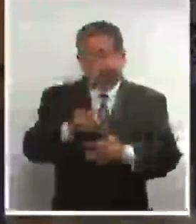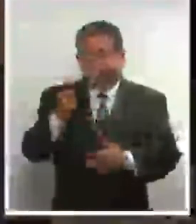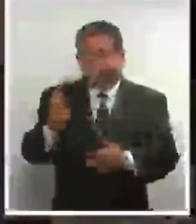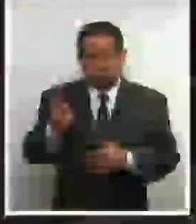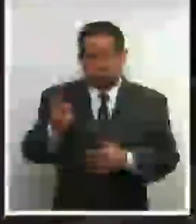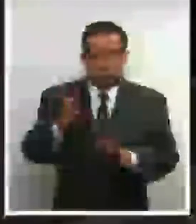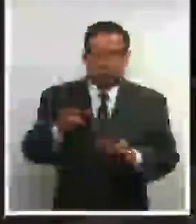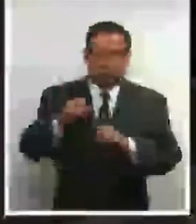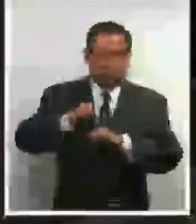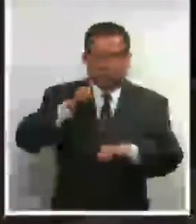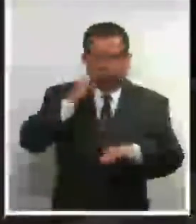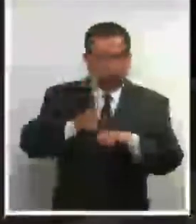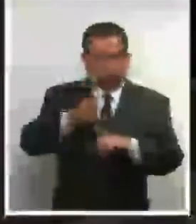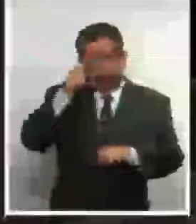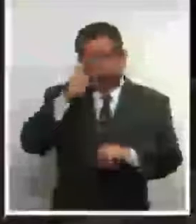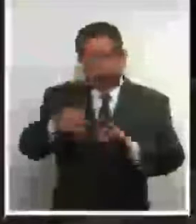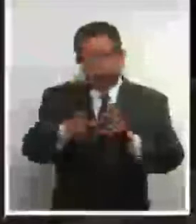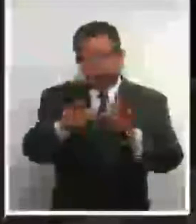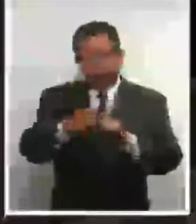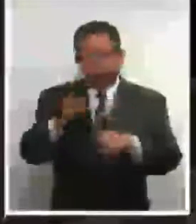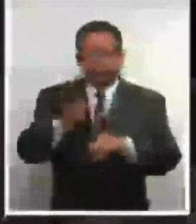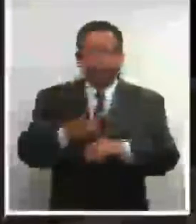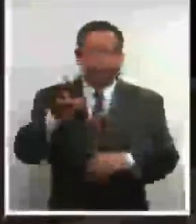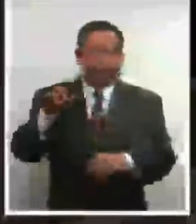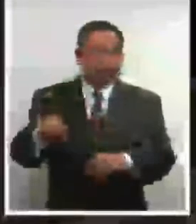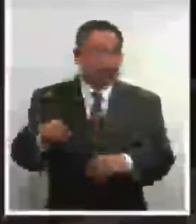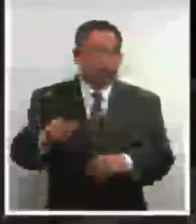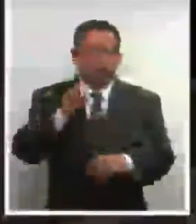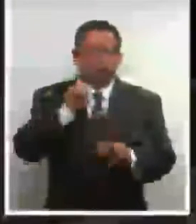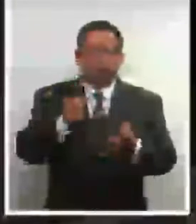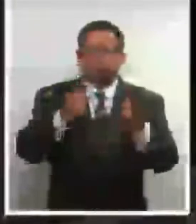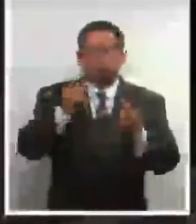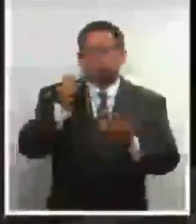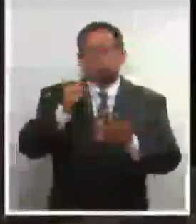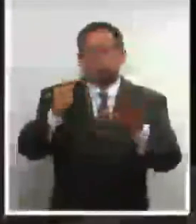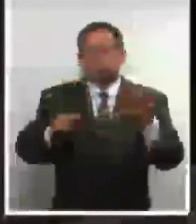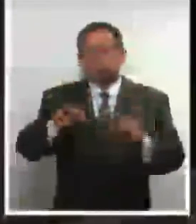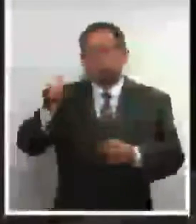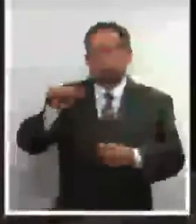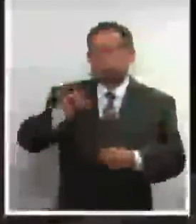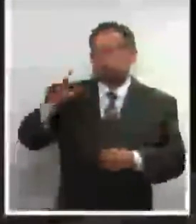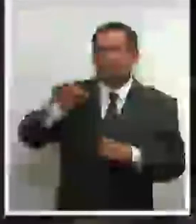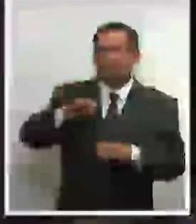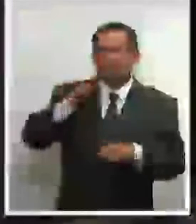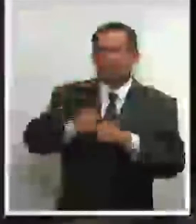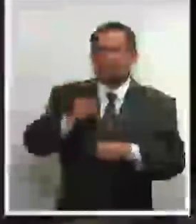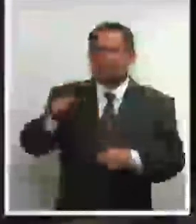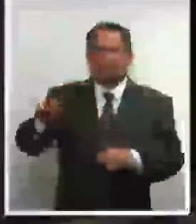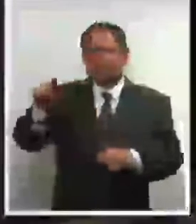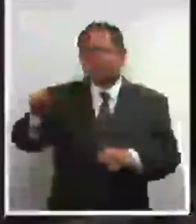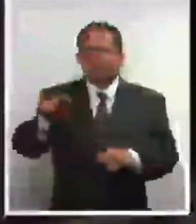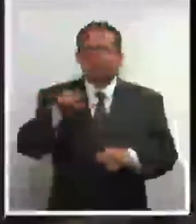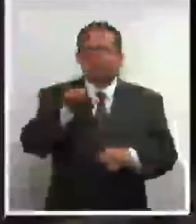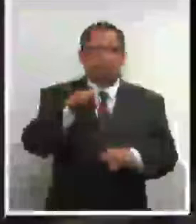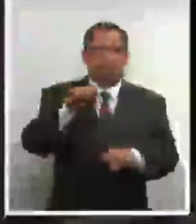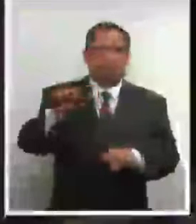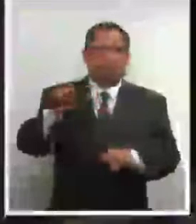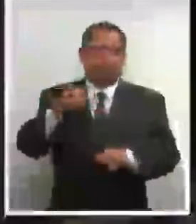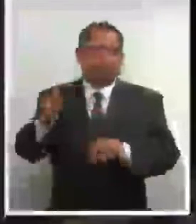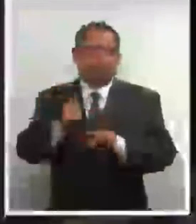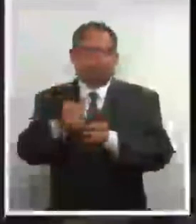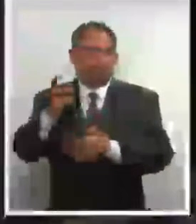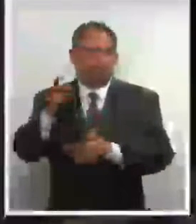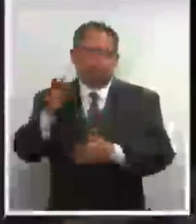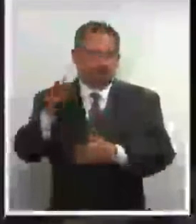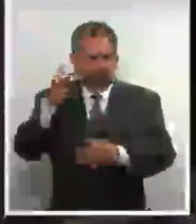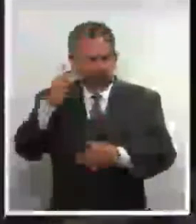con competencia para ejercitar la acción penal, sino algunas otras autoridades, como la Auditoría Superior de la